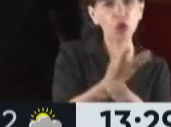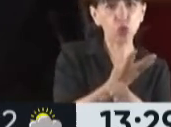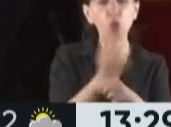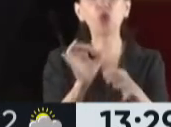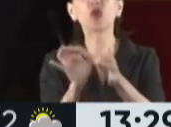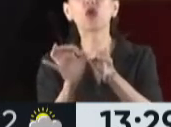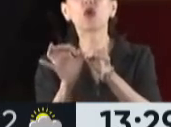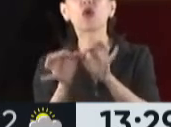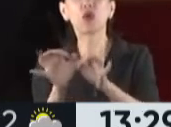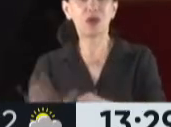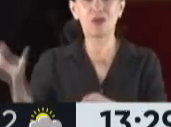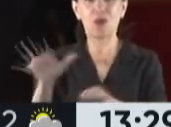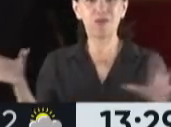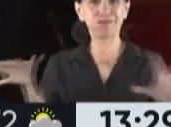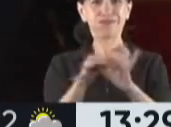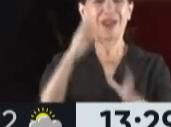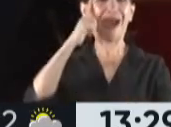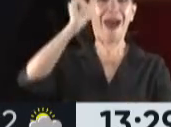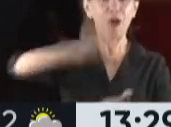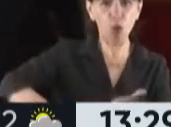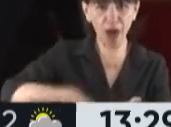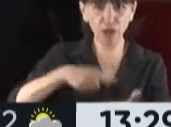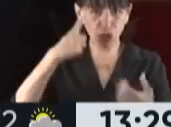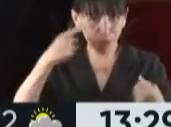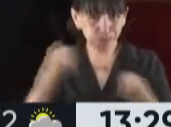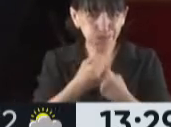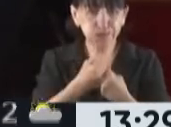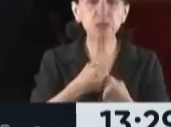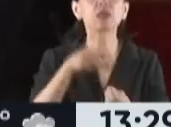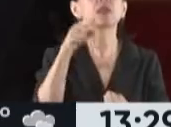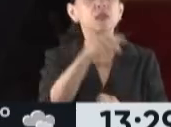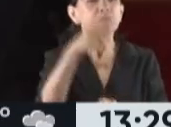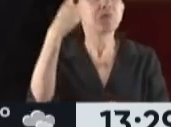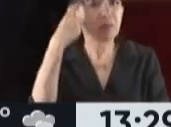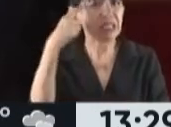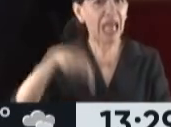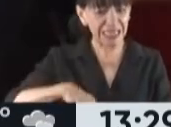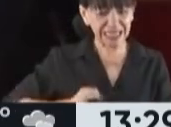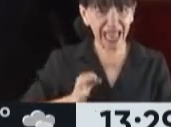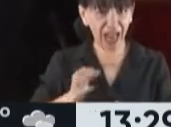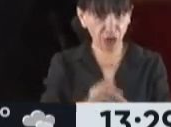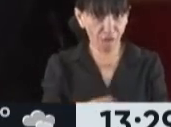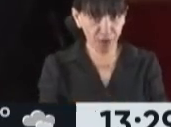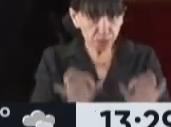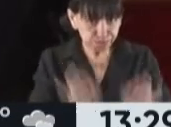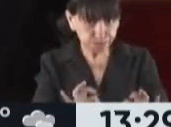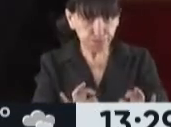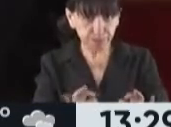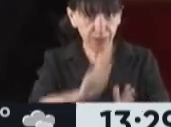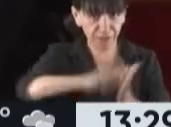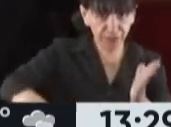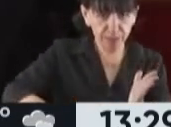Europea, si todavía espera que se cierre este año, dado que recién el presidente argentino dio